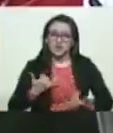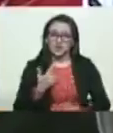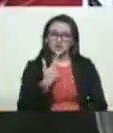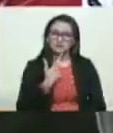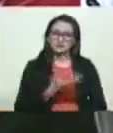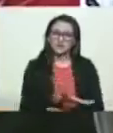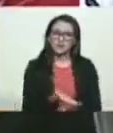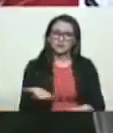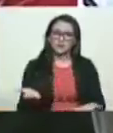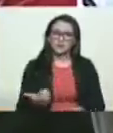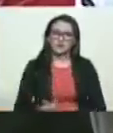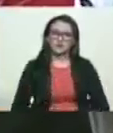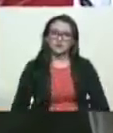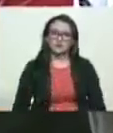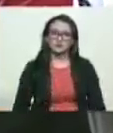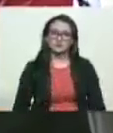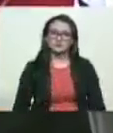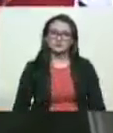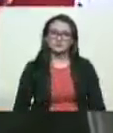ustedes